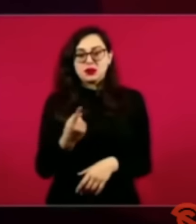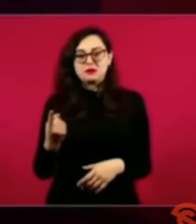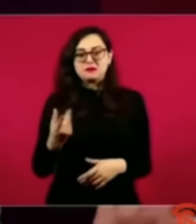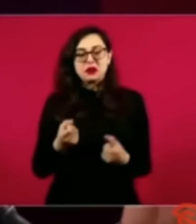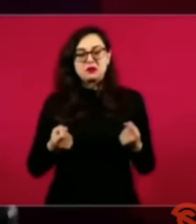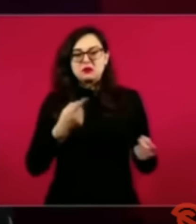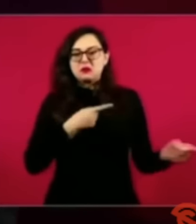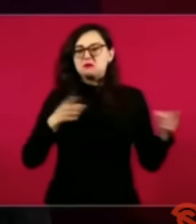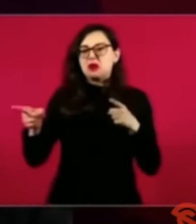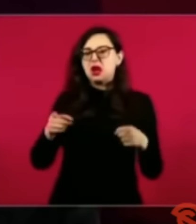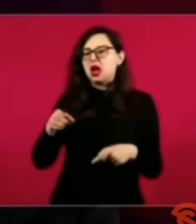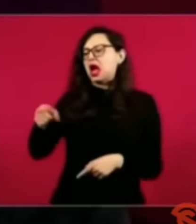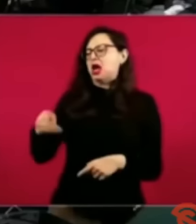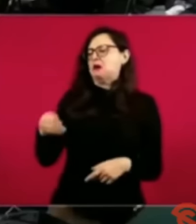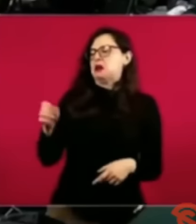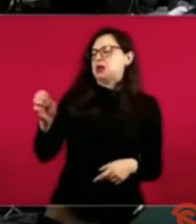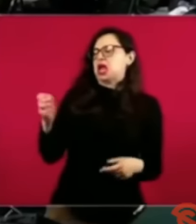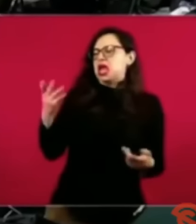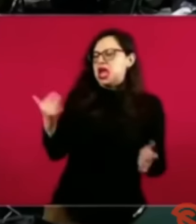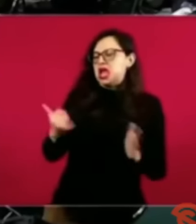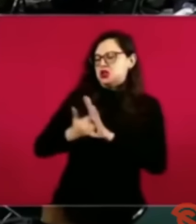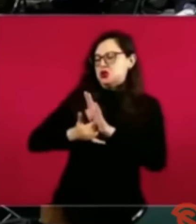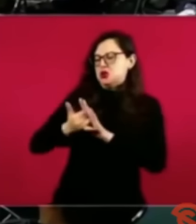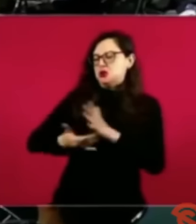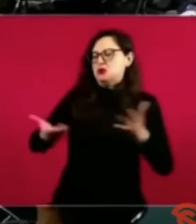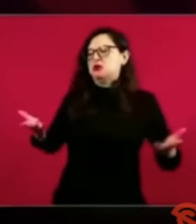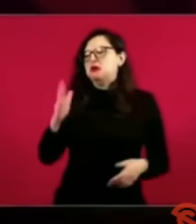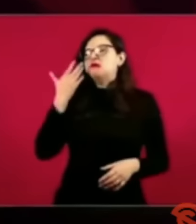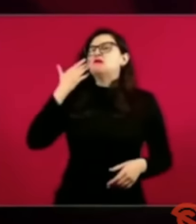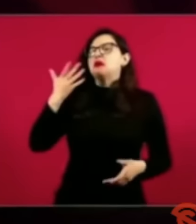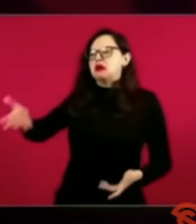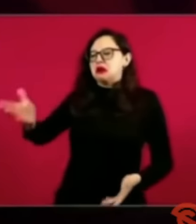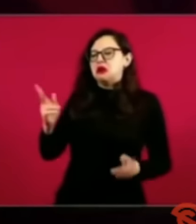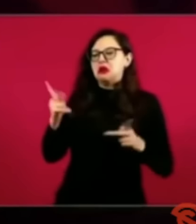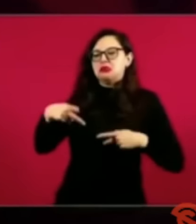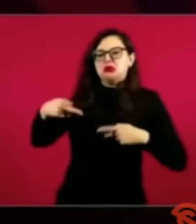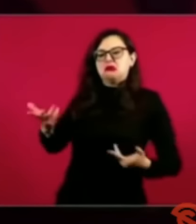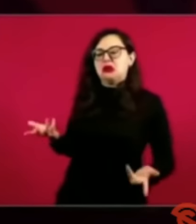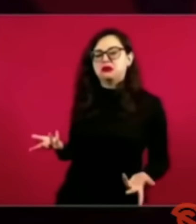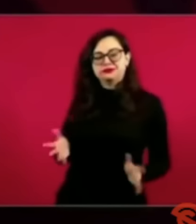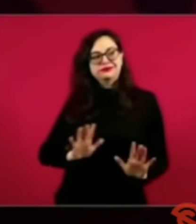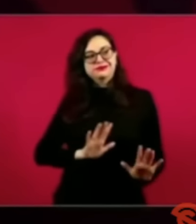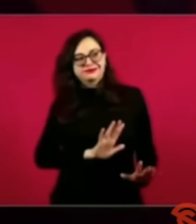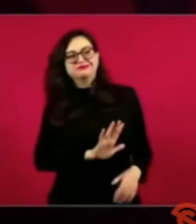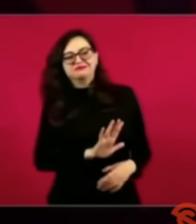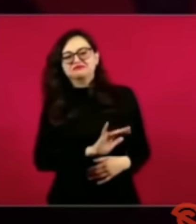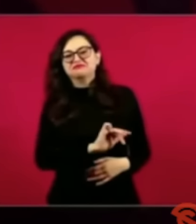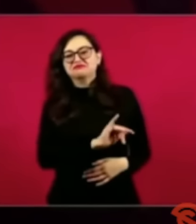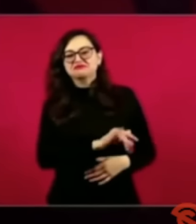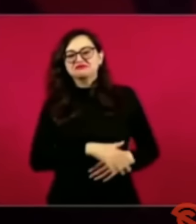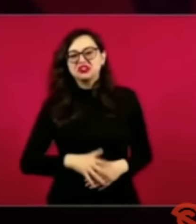youtuberos, memeros, tiktokeros, facebookeros, de que somos nosotros los que vamos por el camino